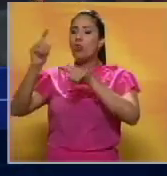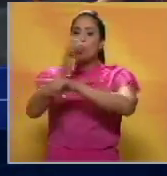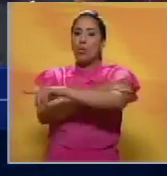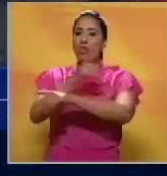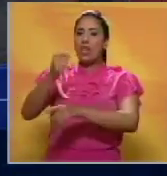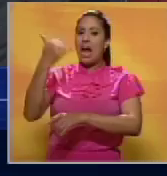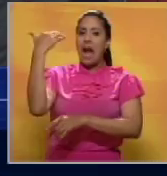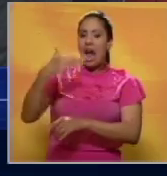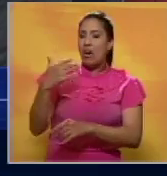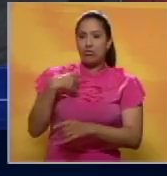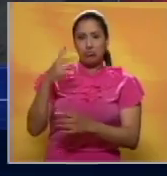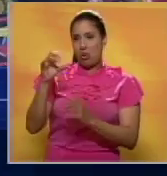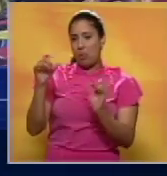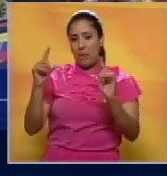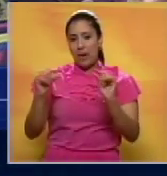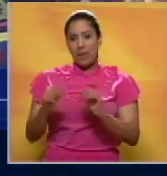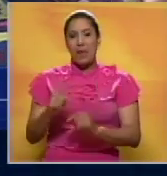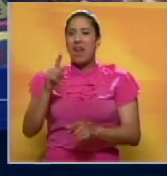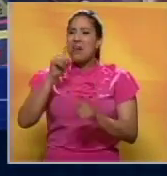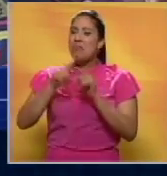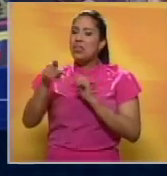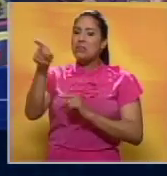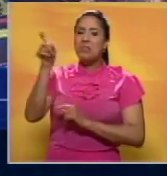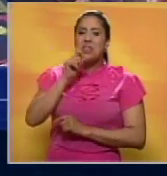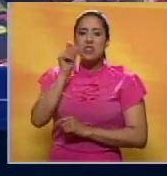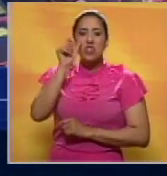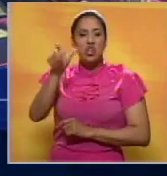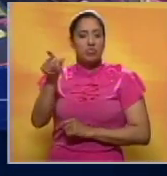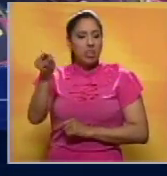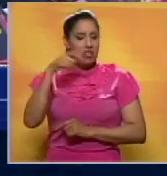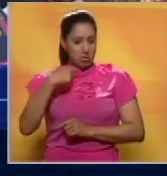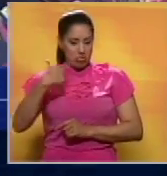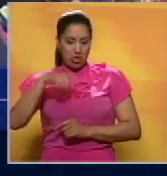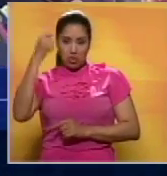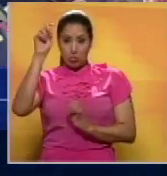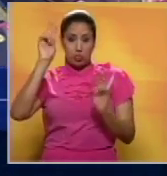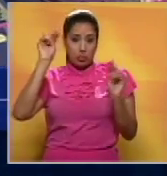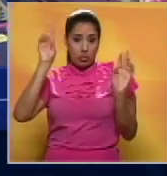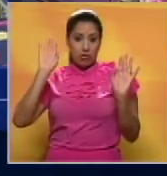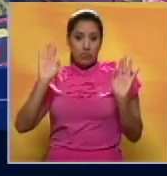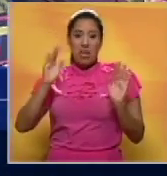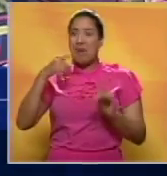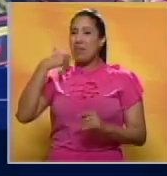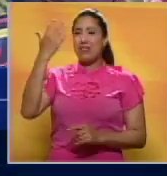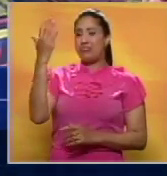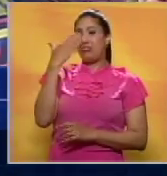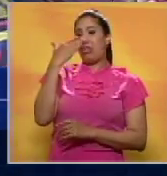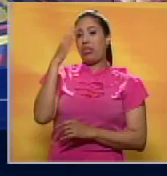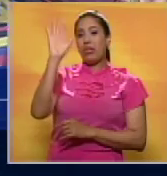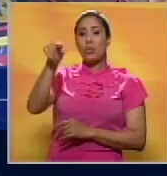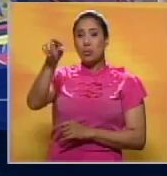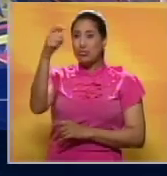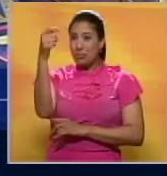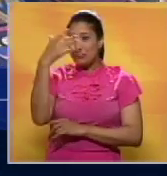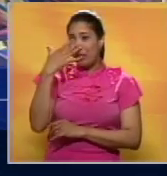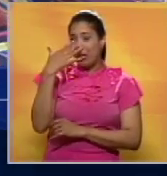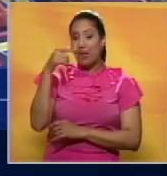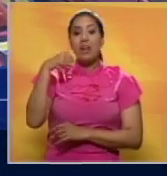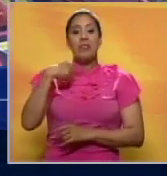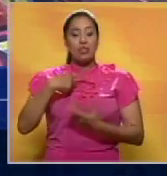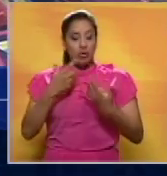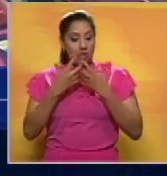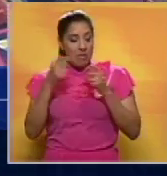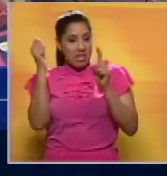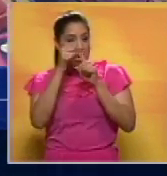de oposición del Estado Bolívar. Por ahí andaba un señor que dice que es diputado, pero lo que da es gracia, diciendo que